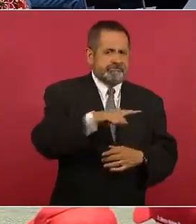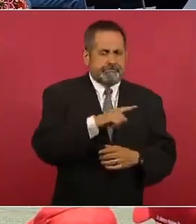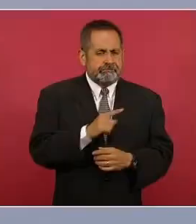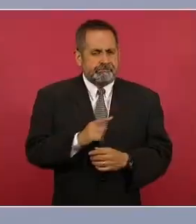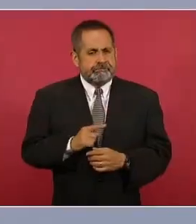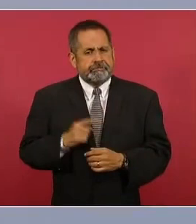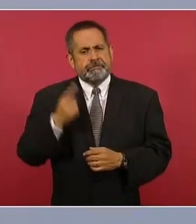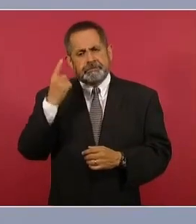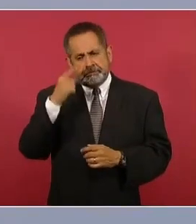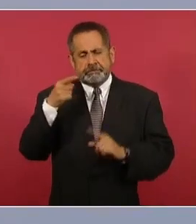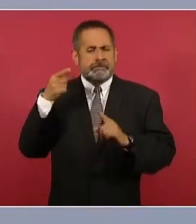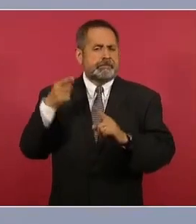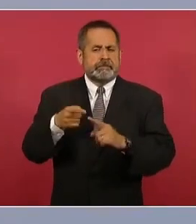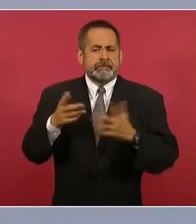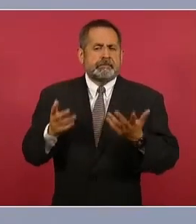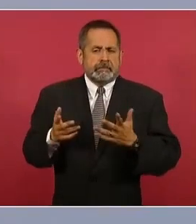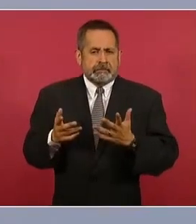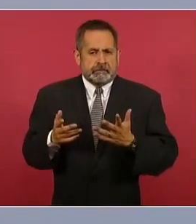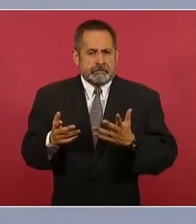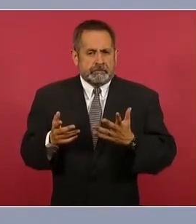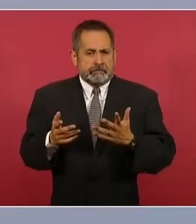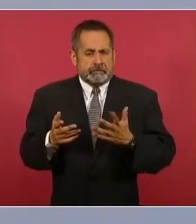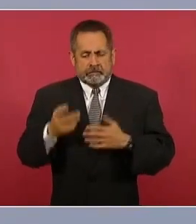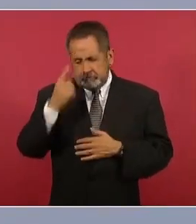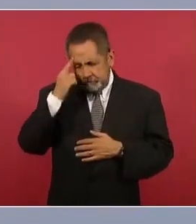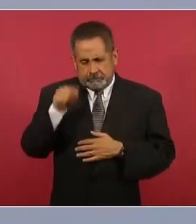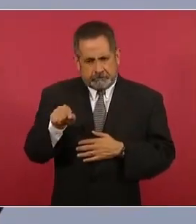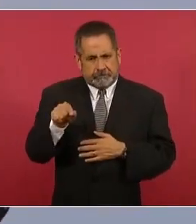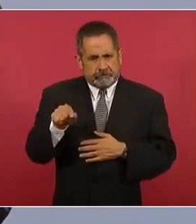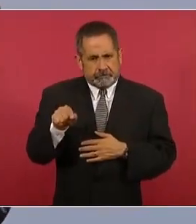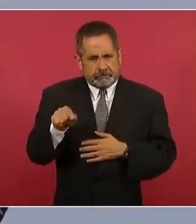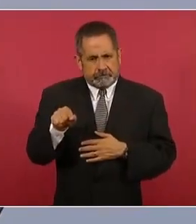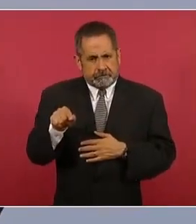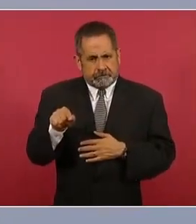para que se les